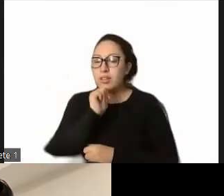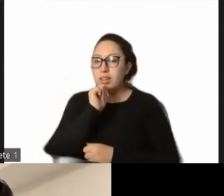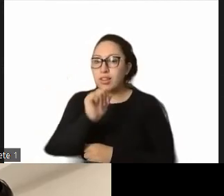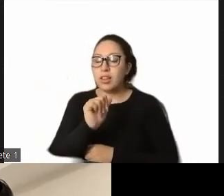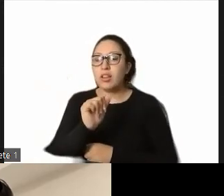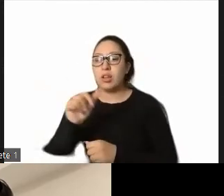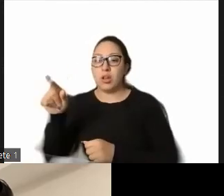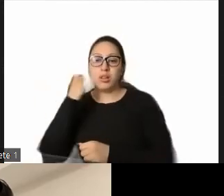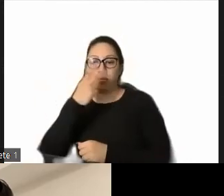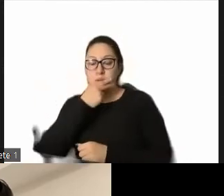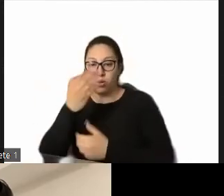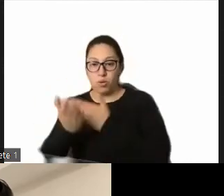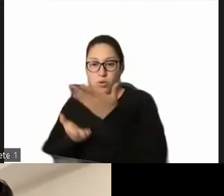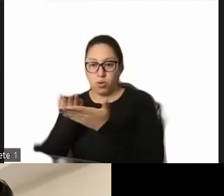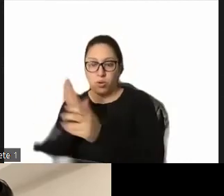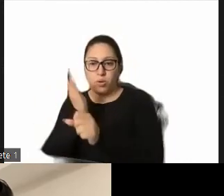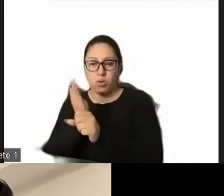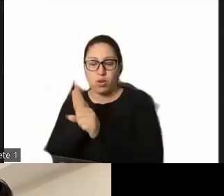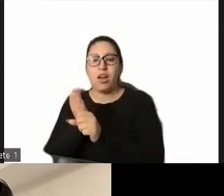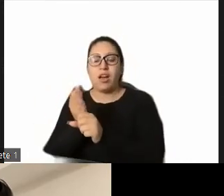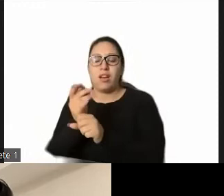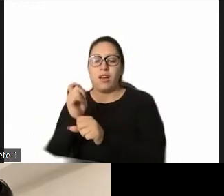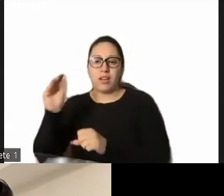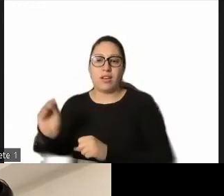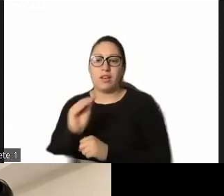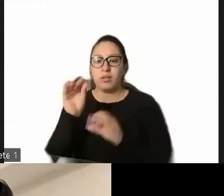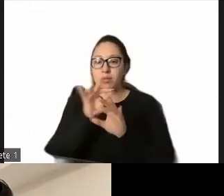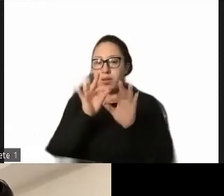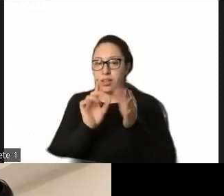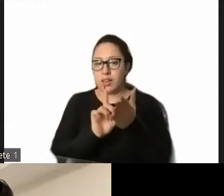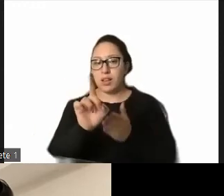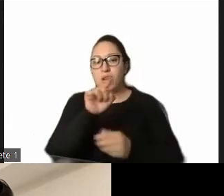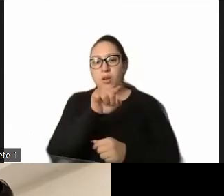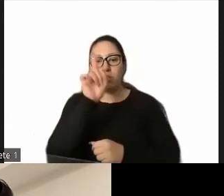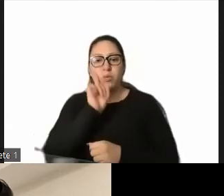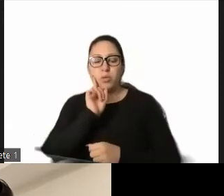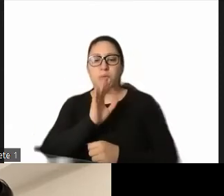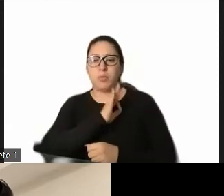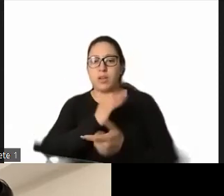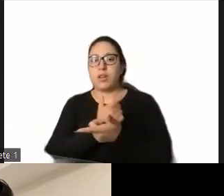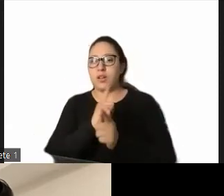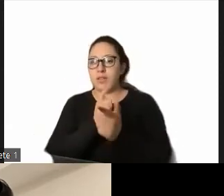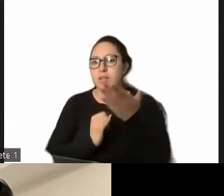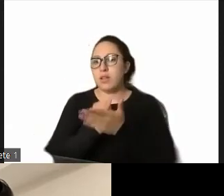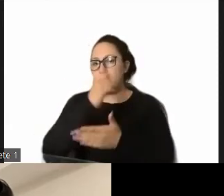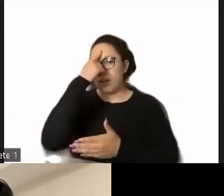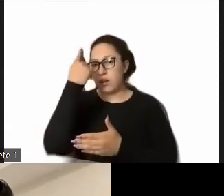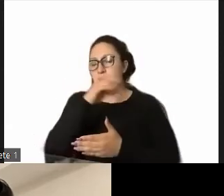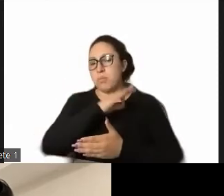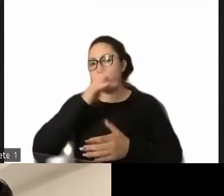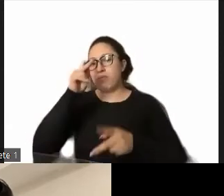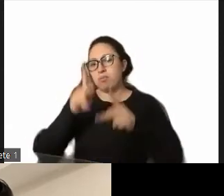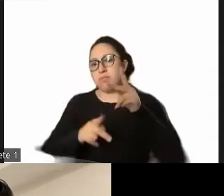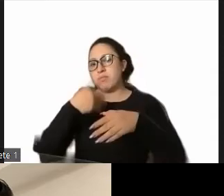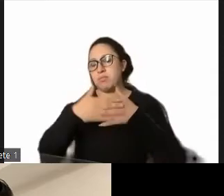un lado, como lo señalé, garantizar el derecho de las mujeres a la interrupción del embarazo, lo cual debo decir en